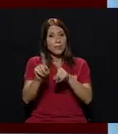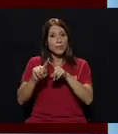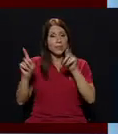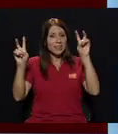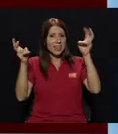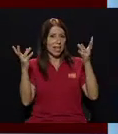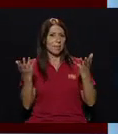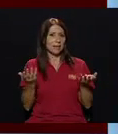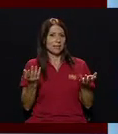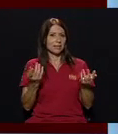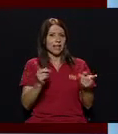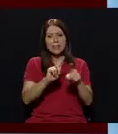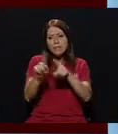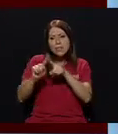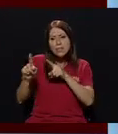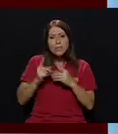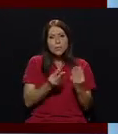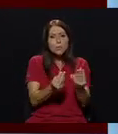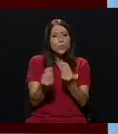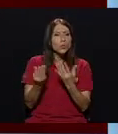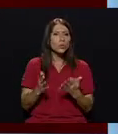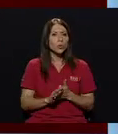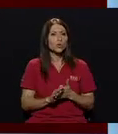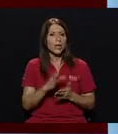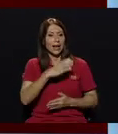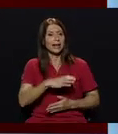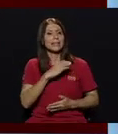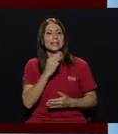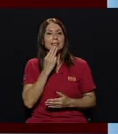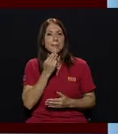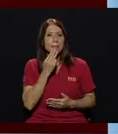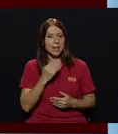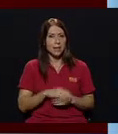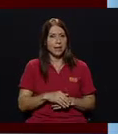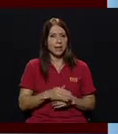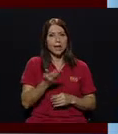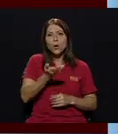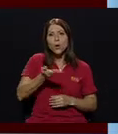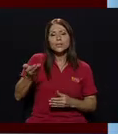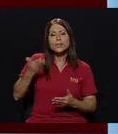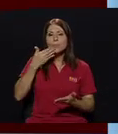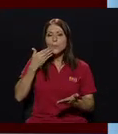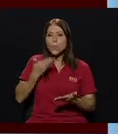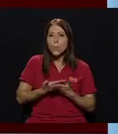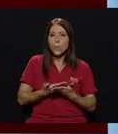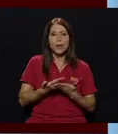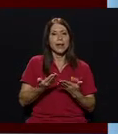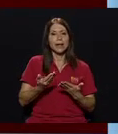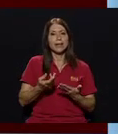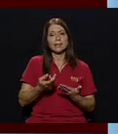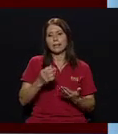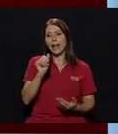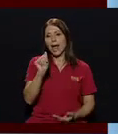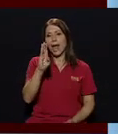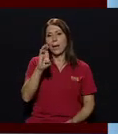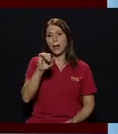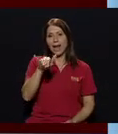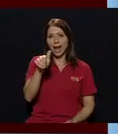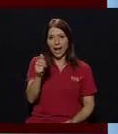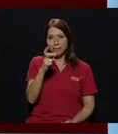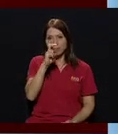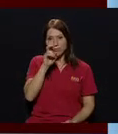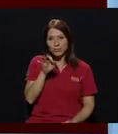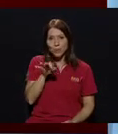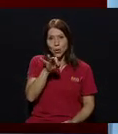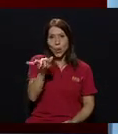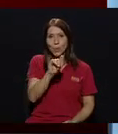de la abeja, como mencionábamos a nivel de medio ambiente, Entonces, invitar a todas las personas a que asistan,